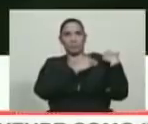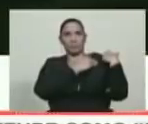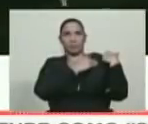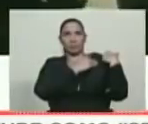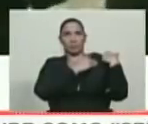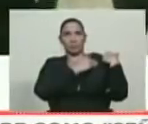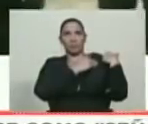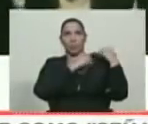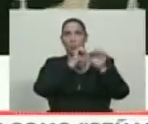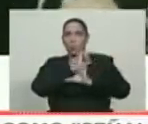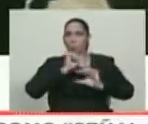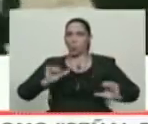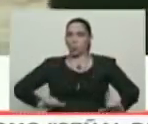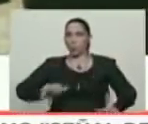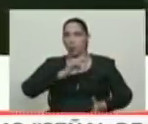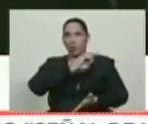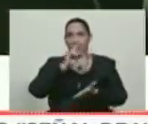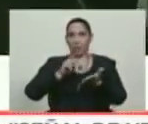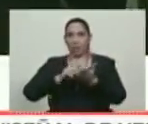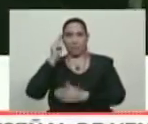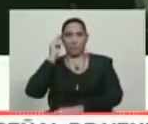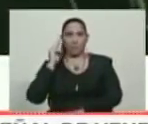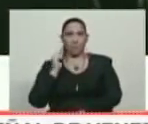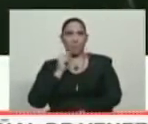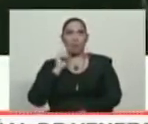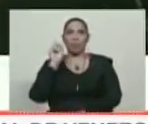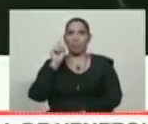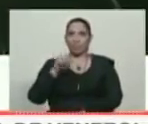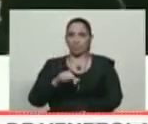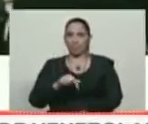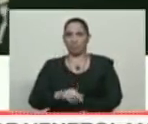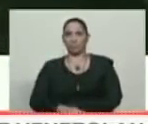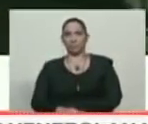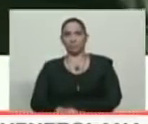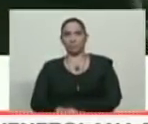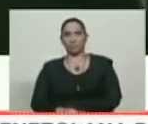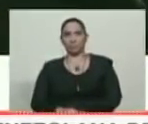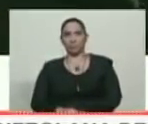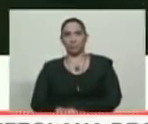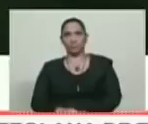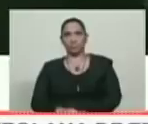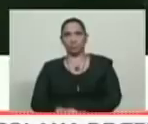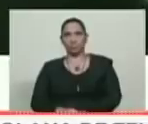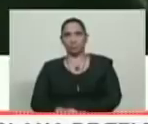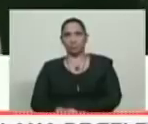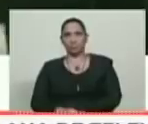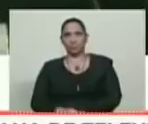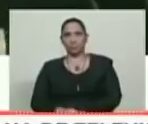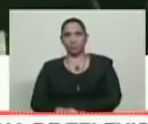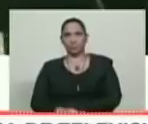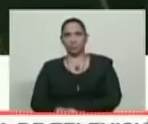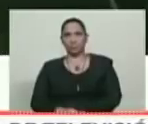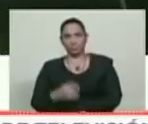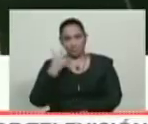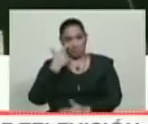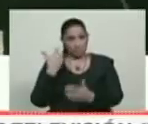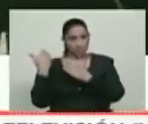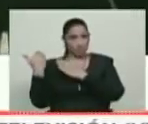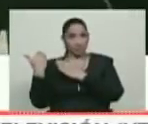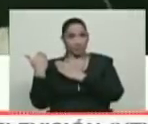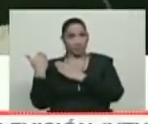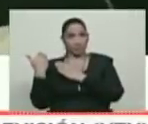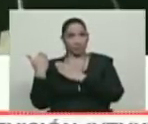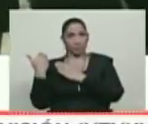Guardia Nacional Bolivariana y precisamente de la Fuerza Armada Nacional Bolivariana. Al fondo, parte de lo que es